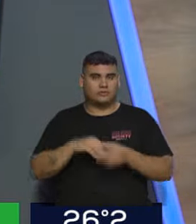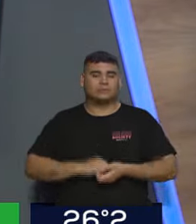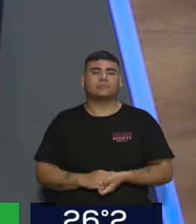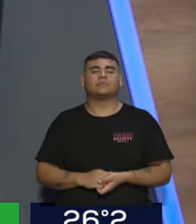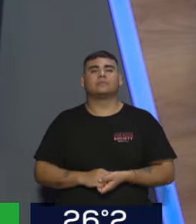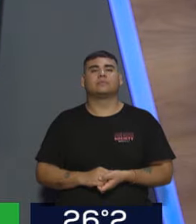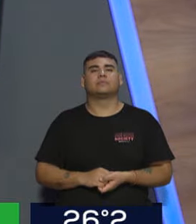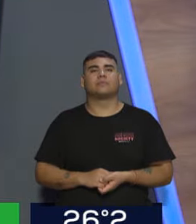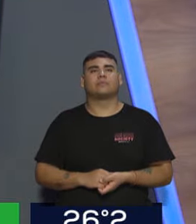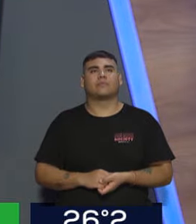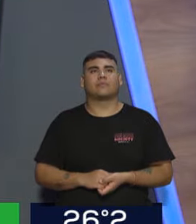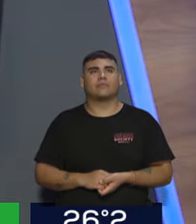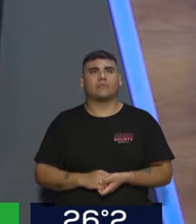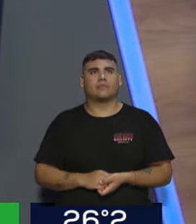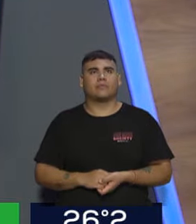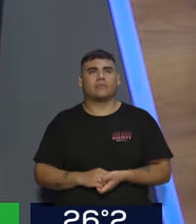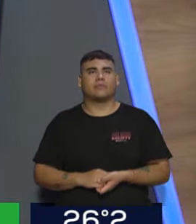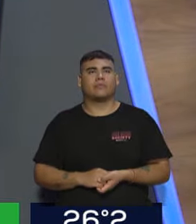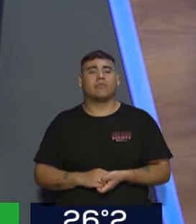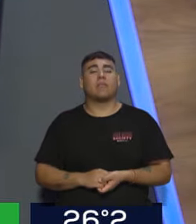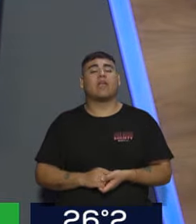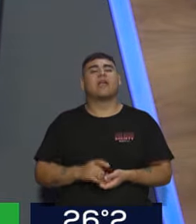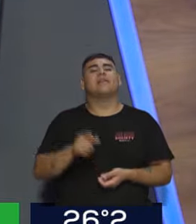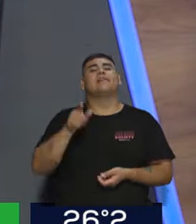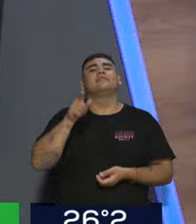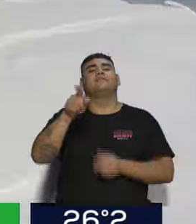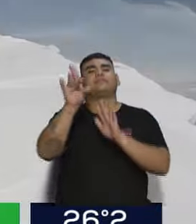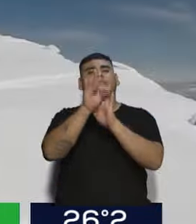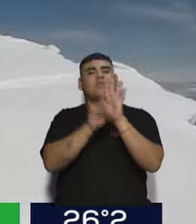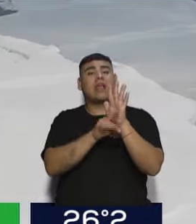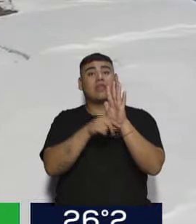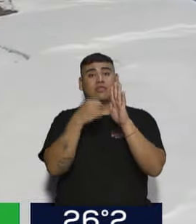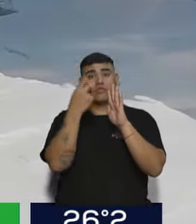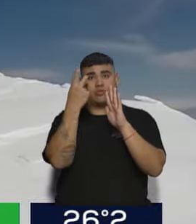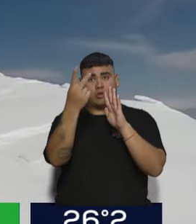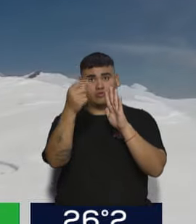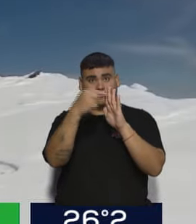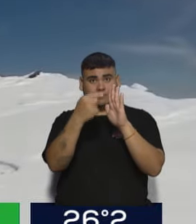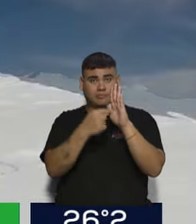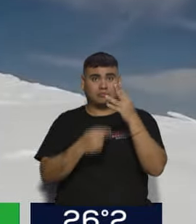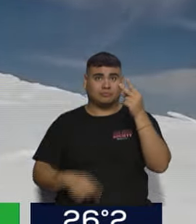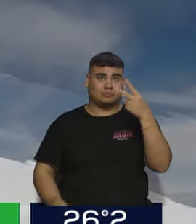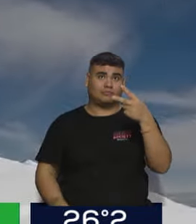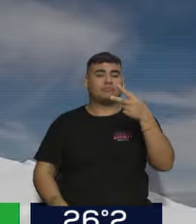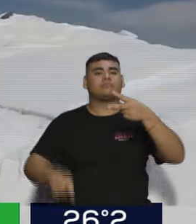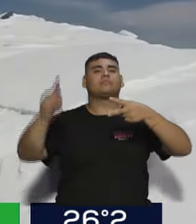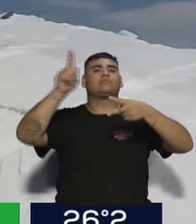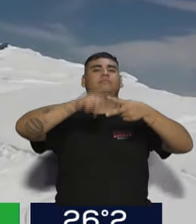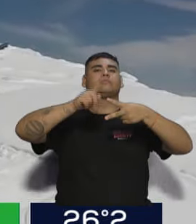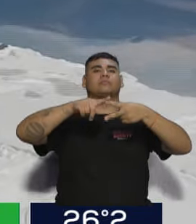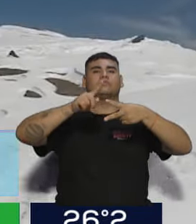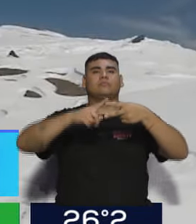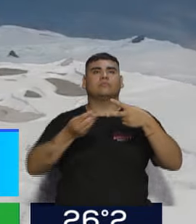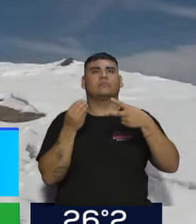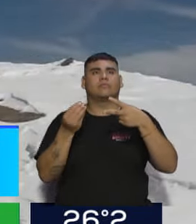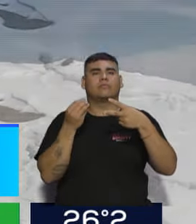Bueno, y tiró dos datos bastante interesantes. Primero, el tema de las bajas